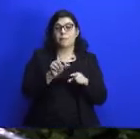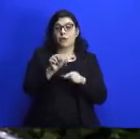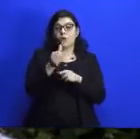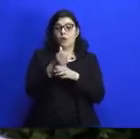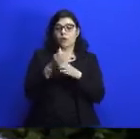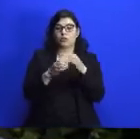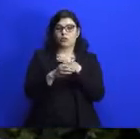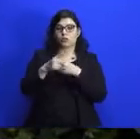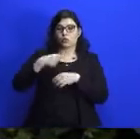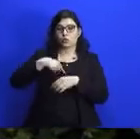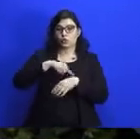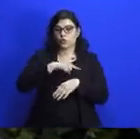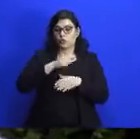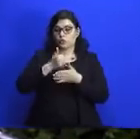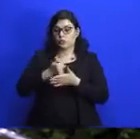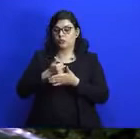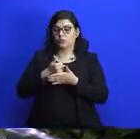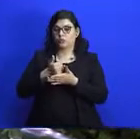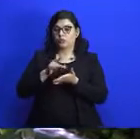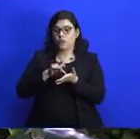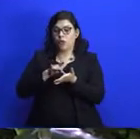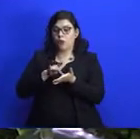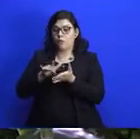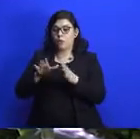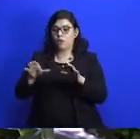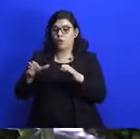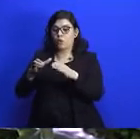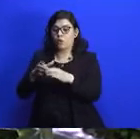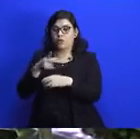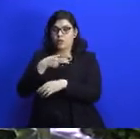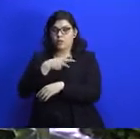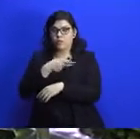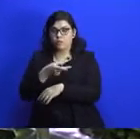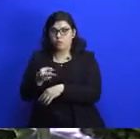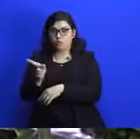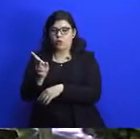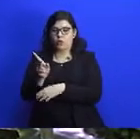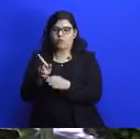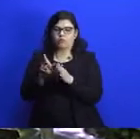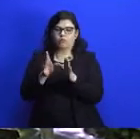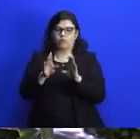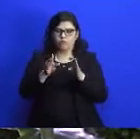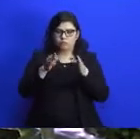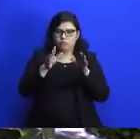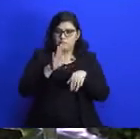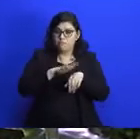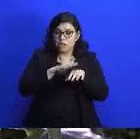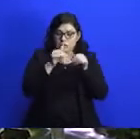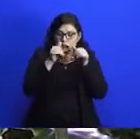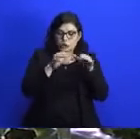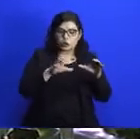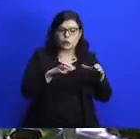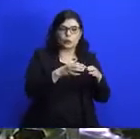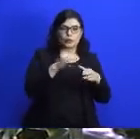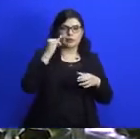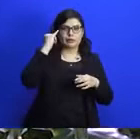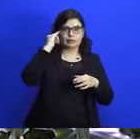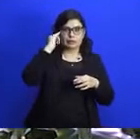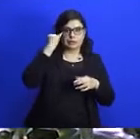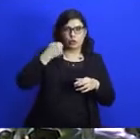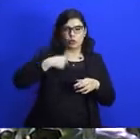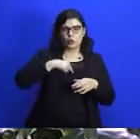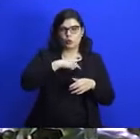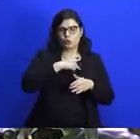las comunidades que se encuentran en pobreza, con un foco especial en las comunidades indígenas. Los